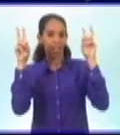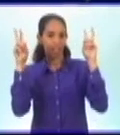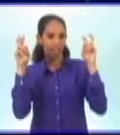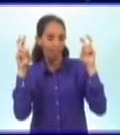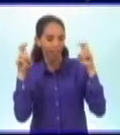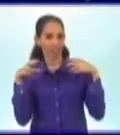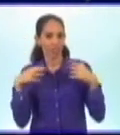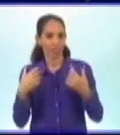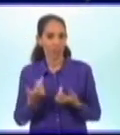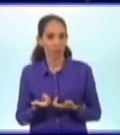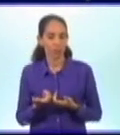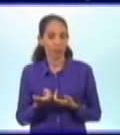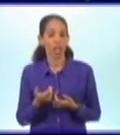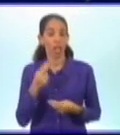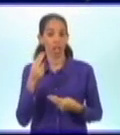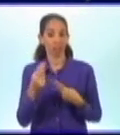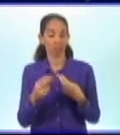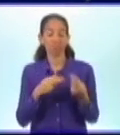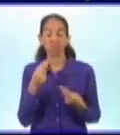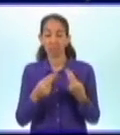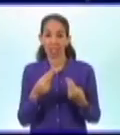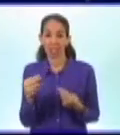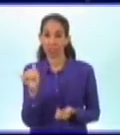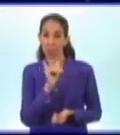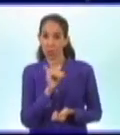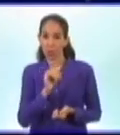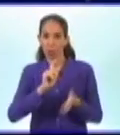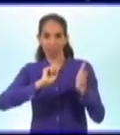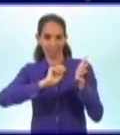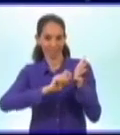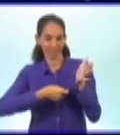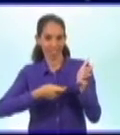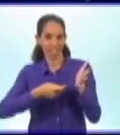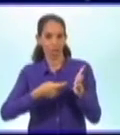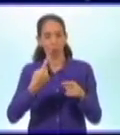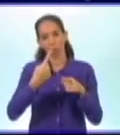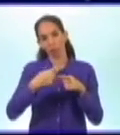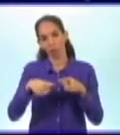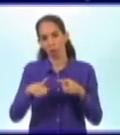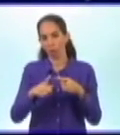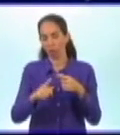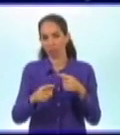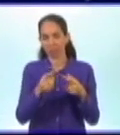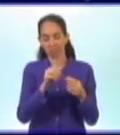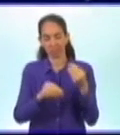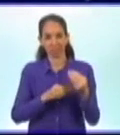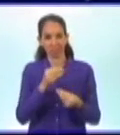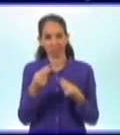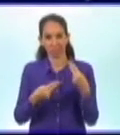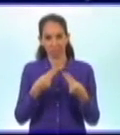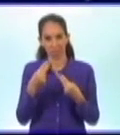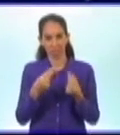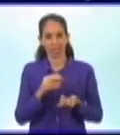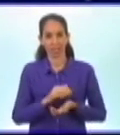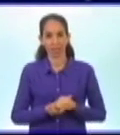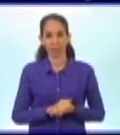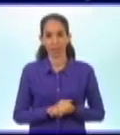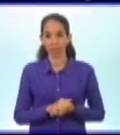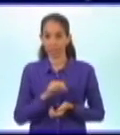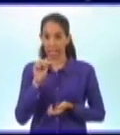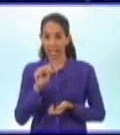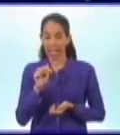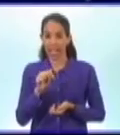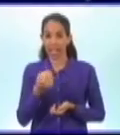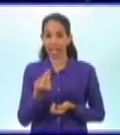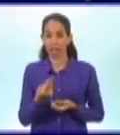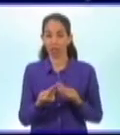pero también nos referiremos al uso de la coma, otro signo de puntuación empleado en el texto. Y en este caso,